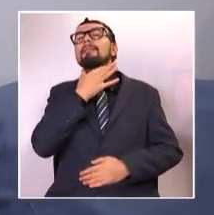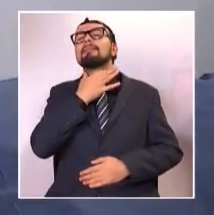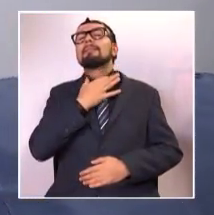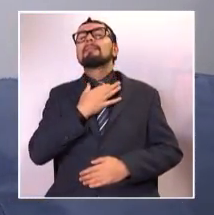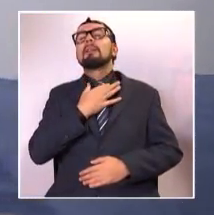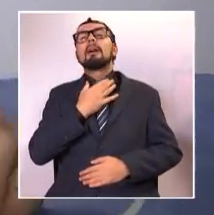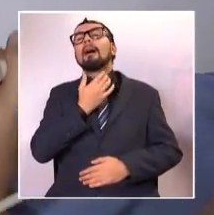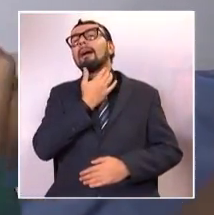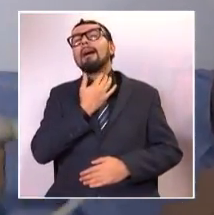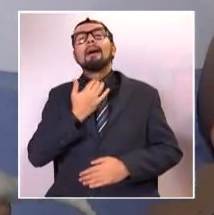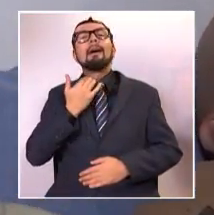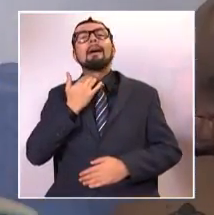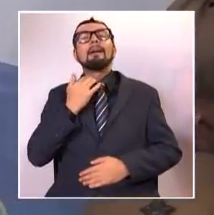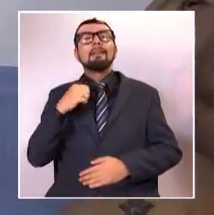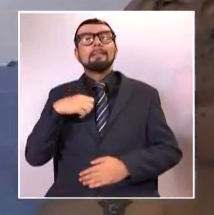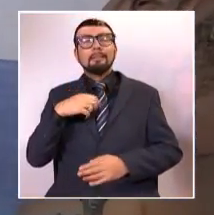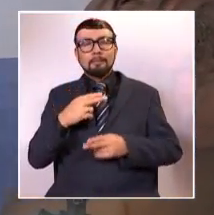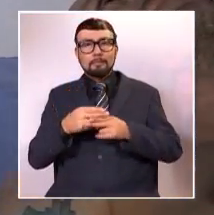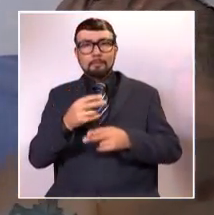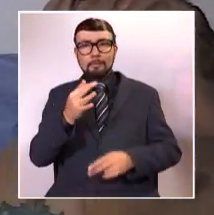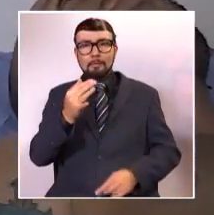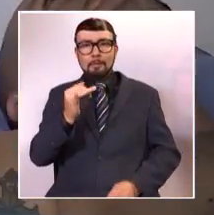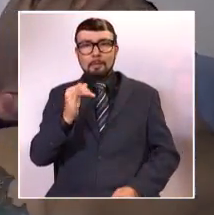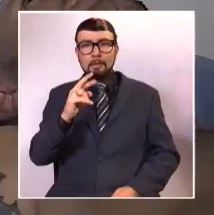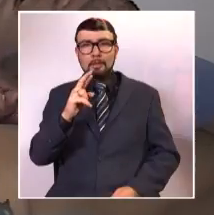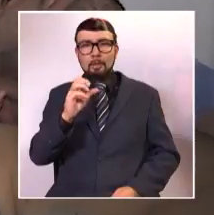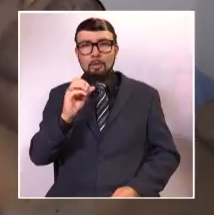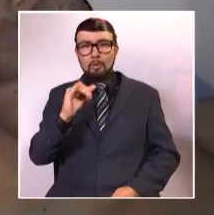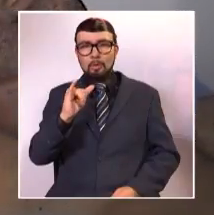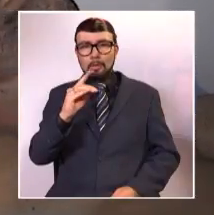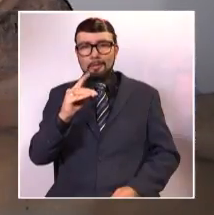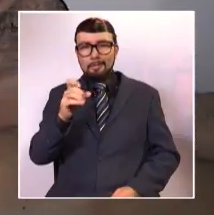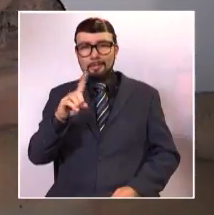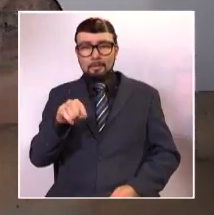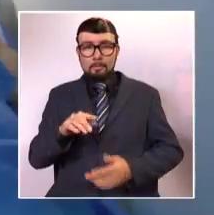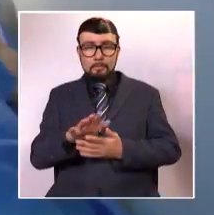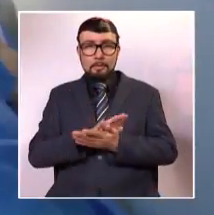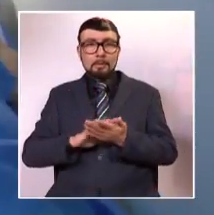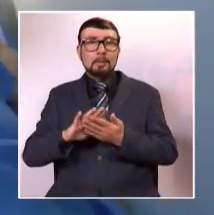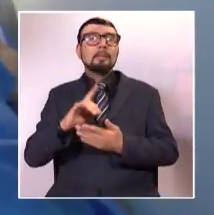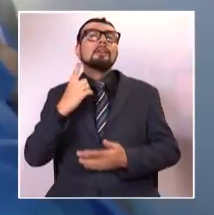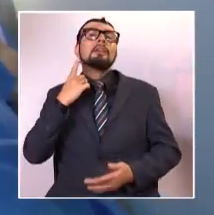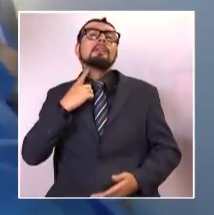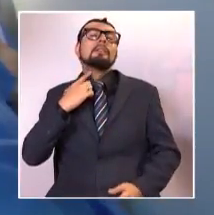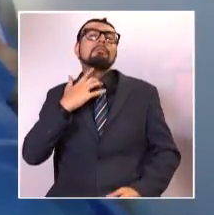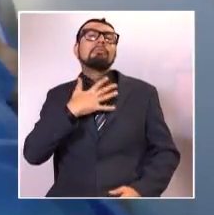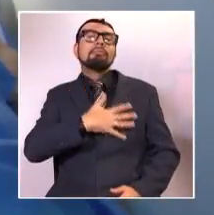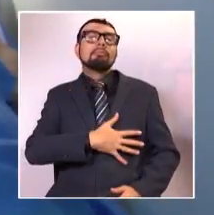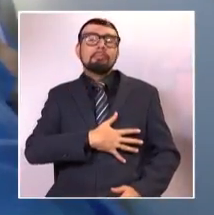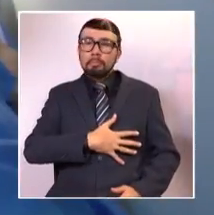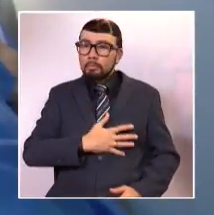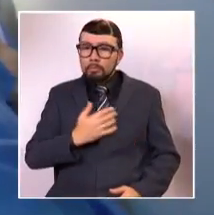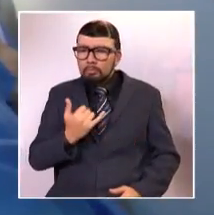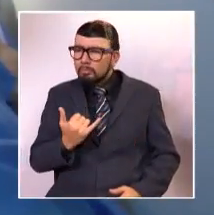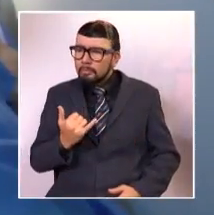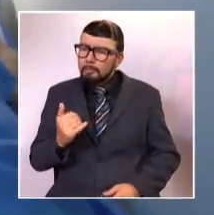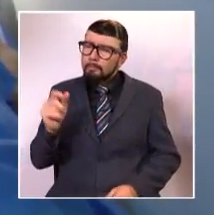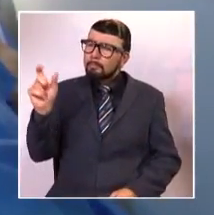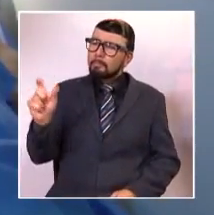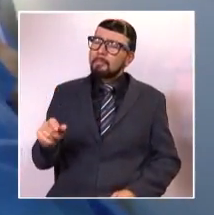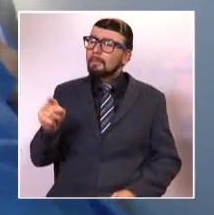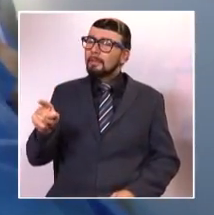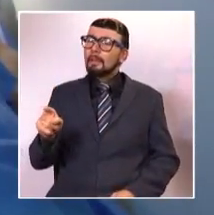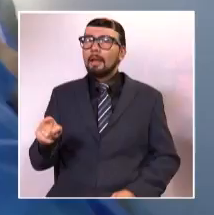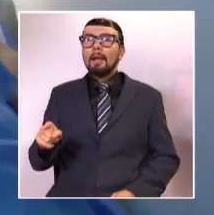la glándula tiroides. Entonces nosotros lo que hacemos es que le decimos al paciente que